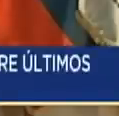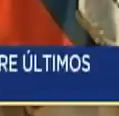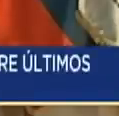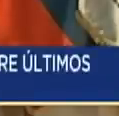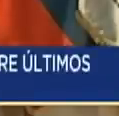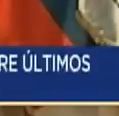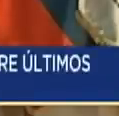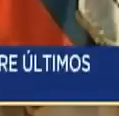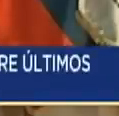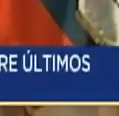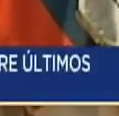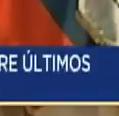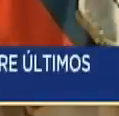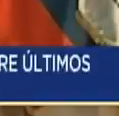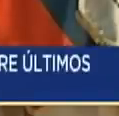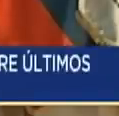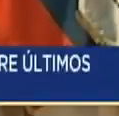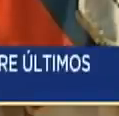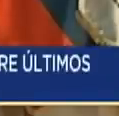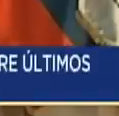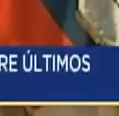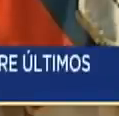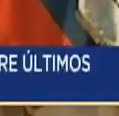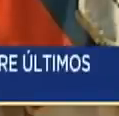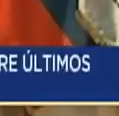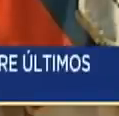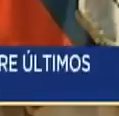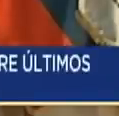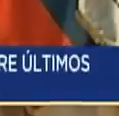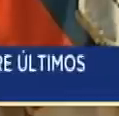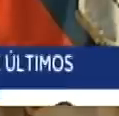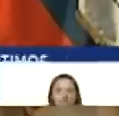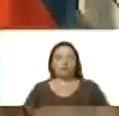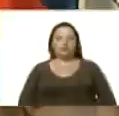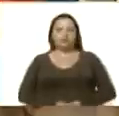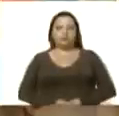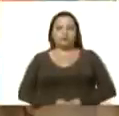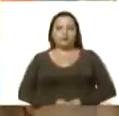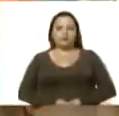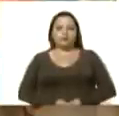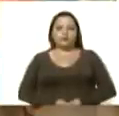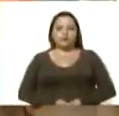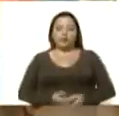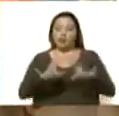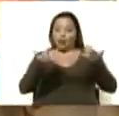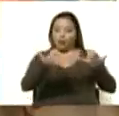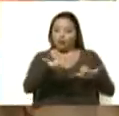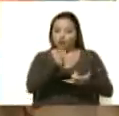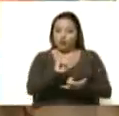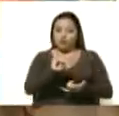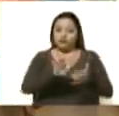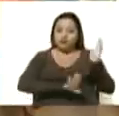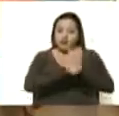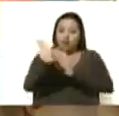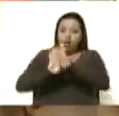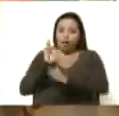detalles, se han venido desarrollando de manera progresiva las